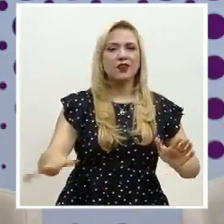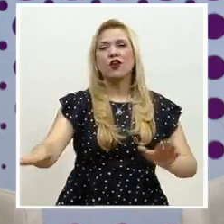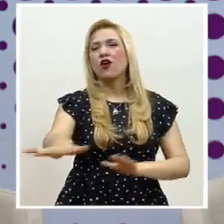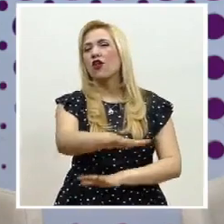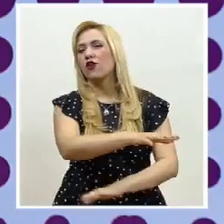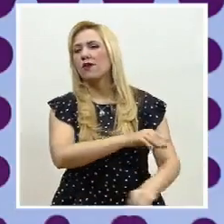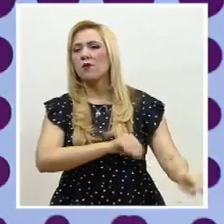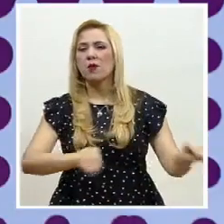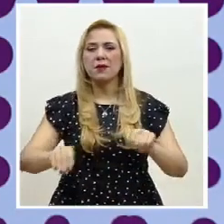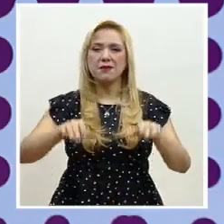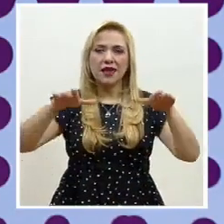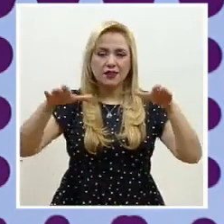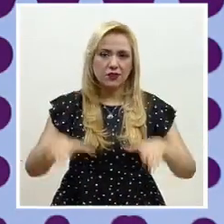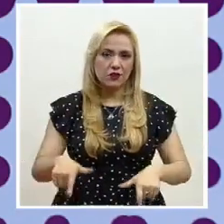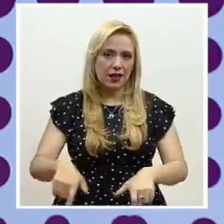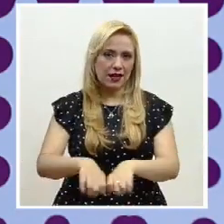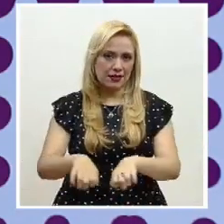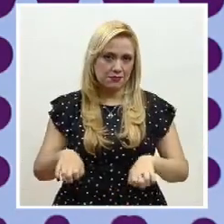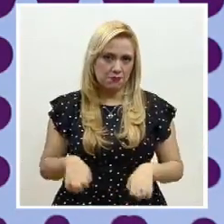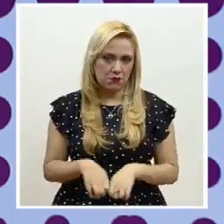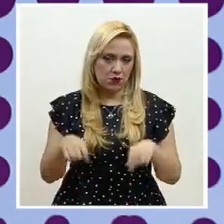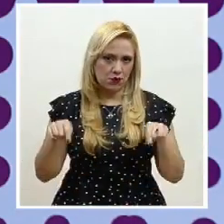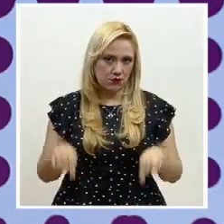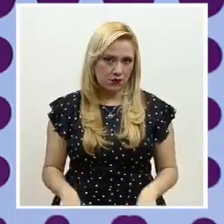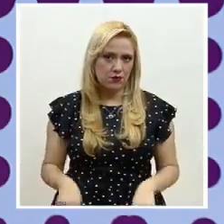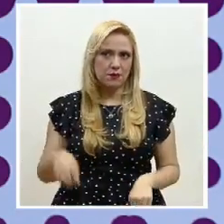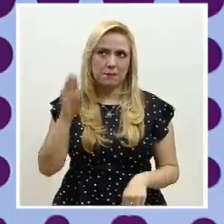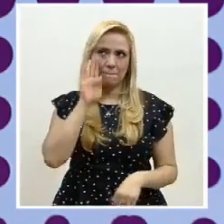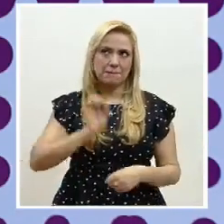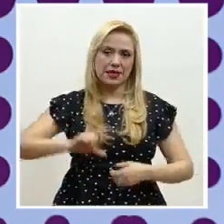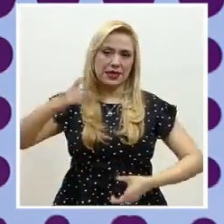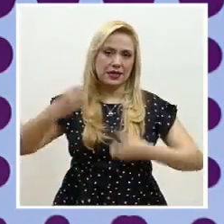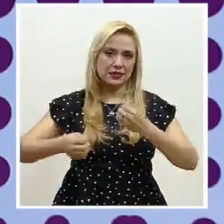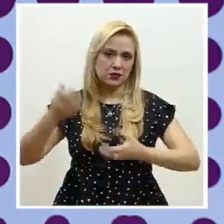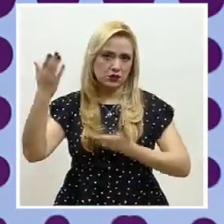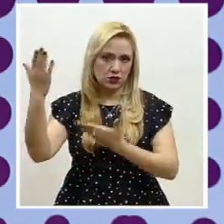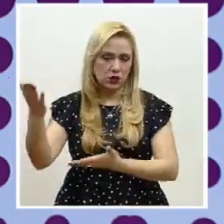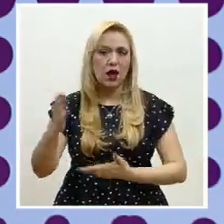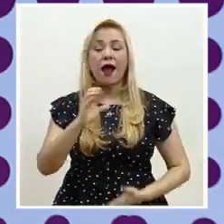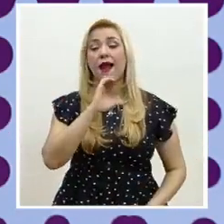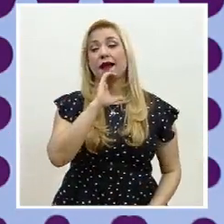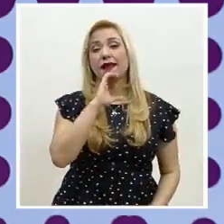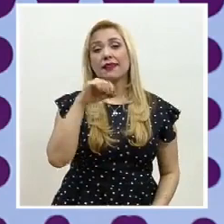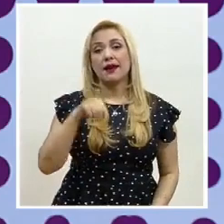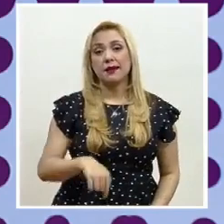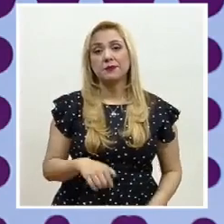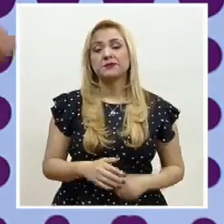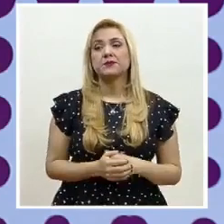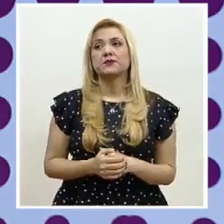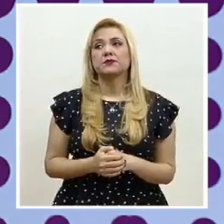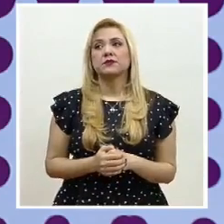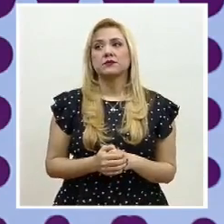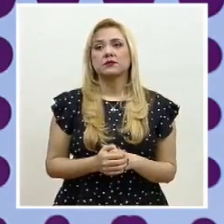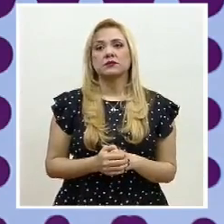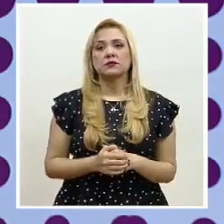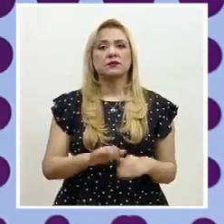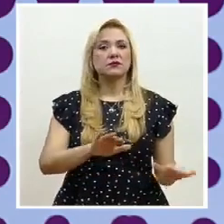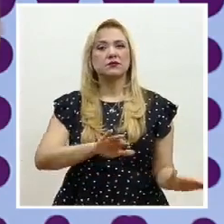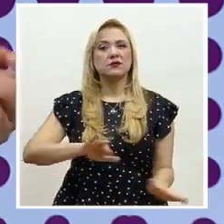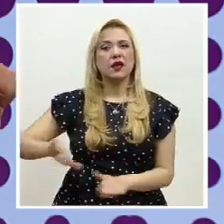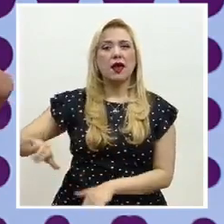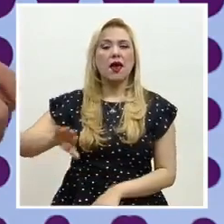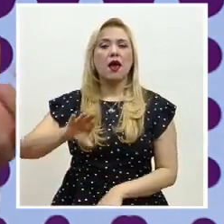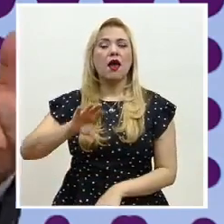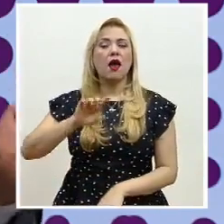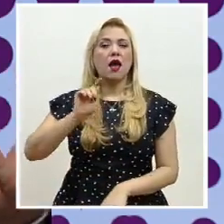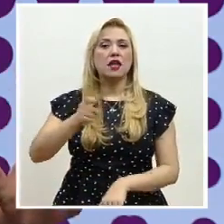de la ponencia. También en el caso por lo menos de la ponencia del ministro González Alcántara, hemos prescindido de la figura de un secretario